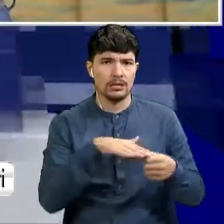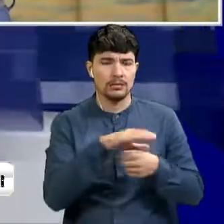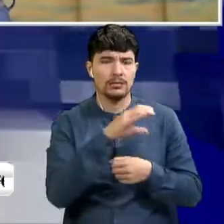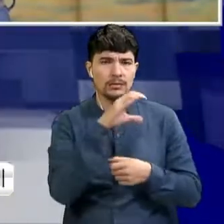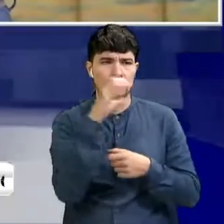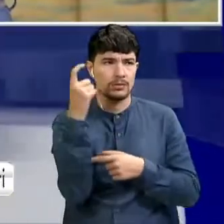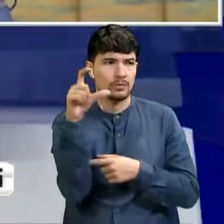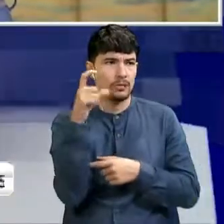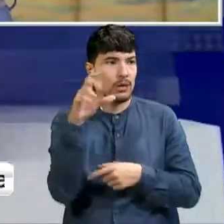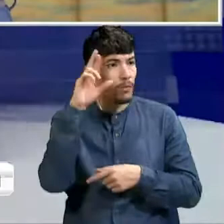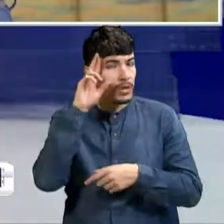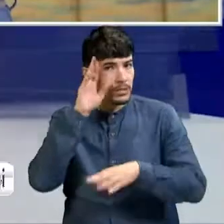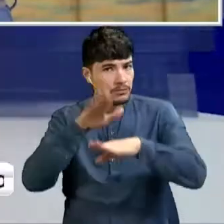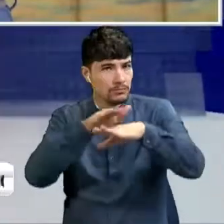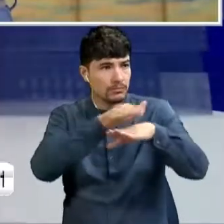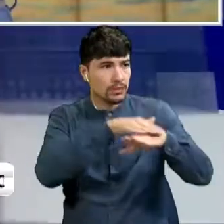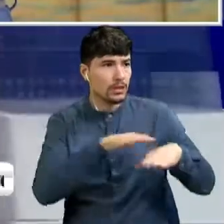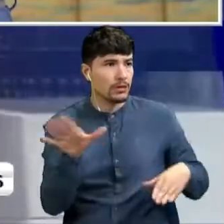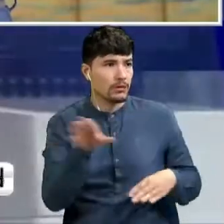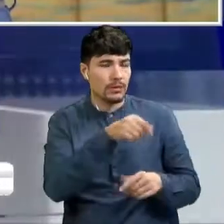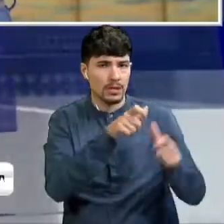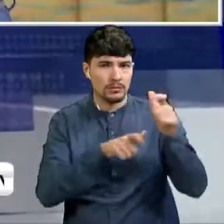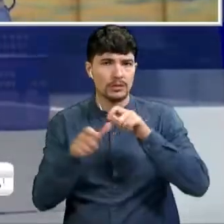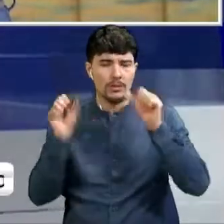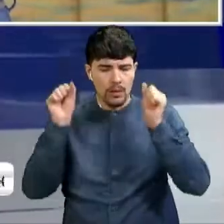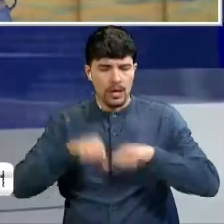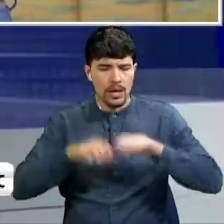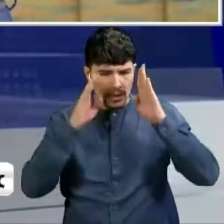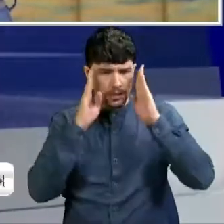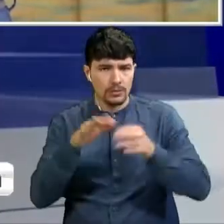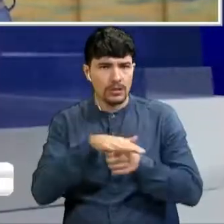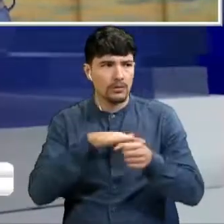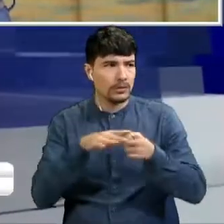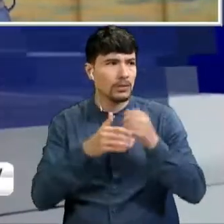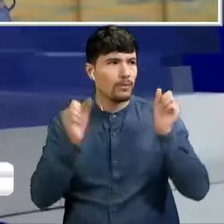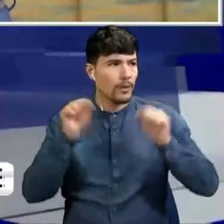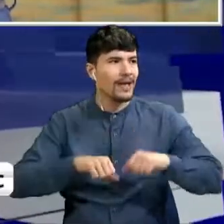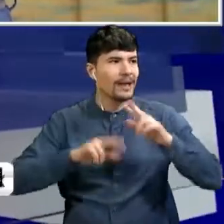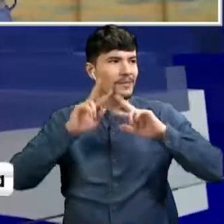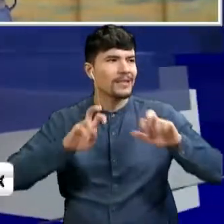Por eso le hacen este llamado a las autoridades para que tomen cartas en el asunto e investiguen.